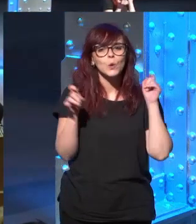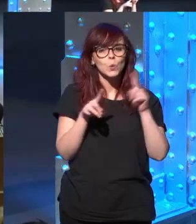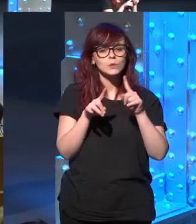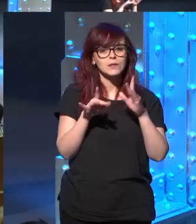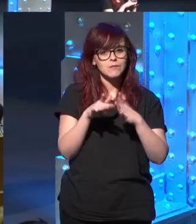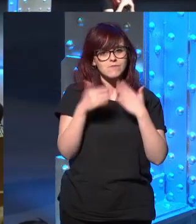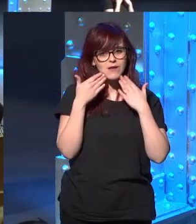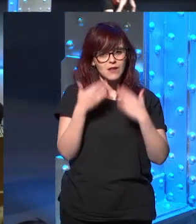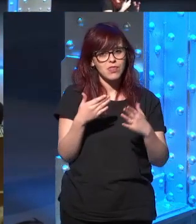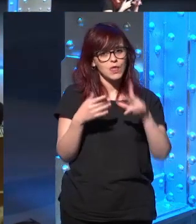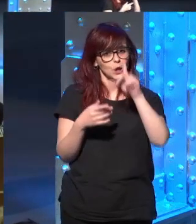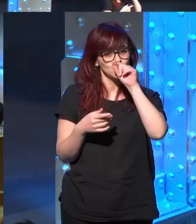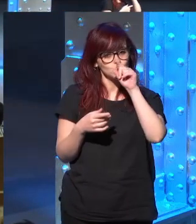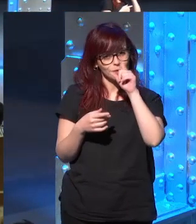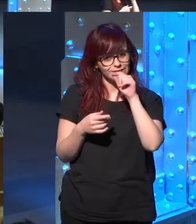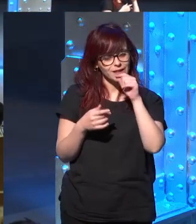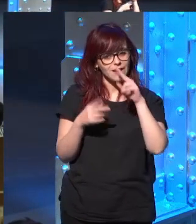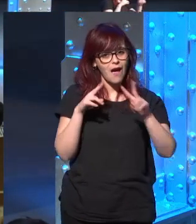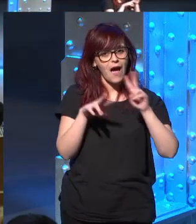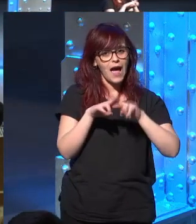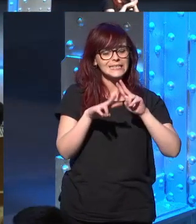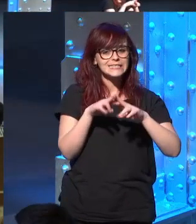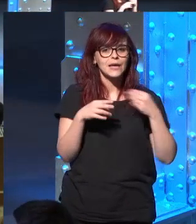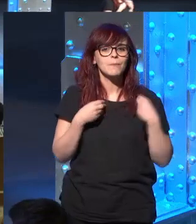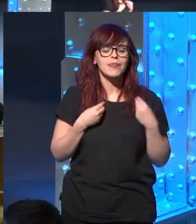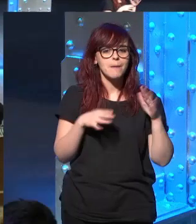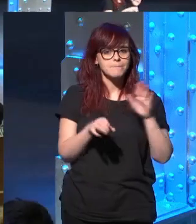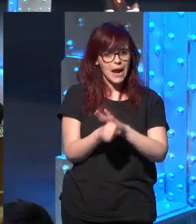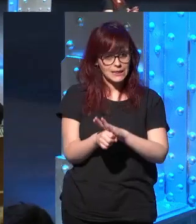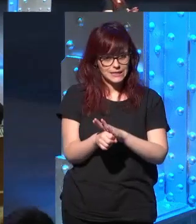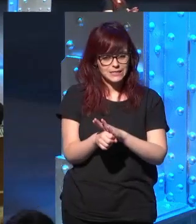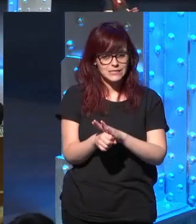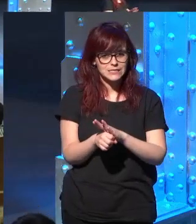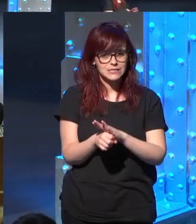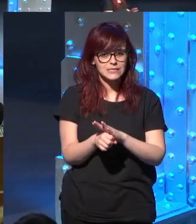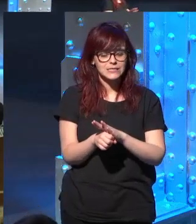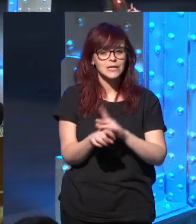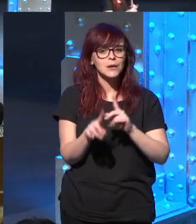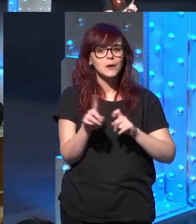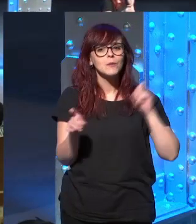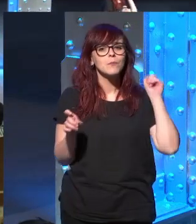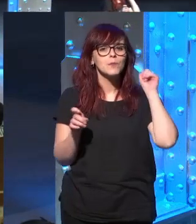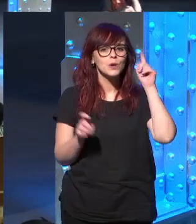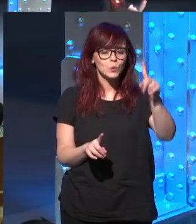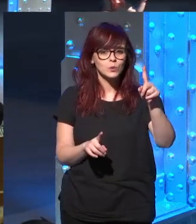entra también a través de Twitter, mediante el hashtag VidaMartes. La plantea